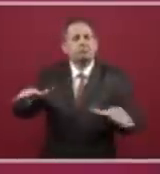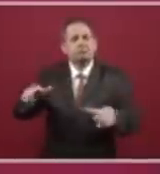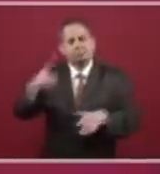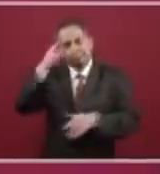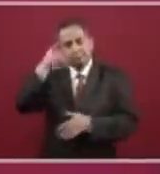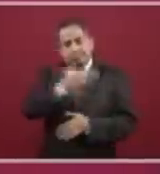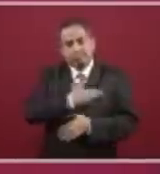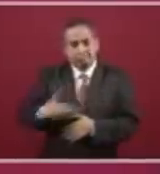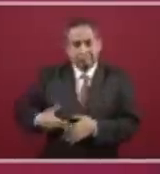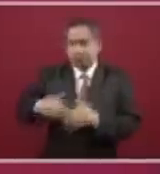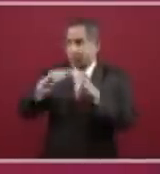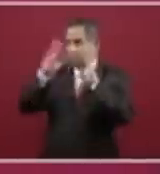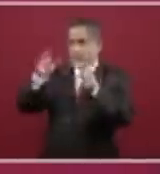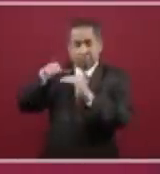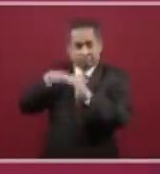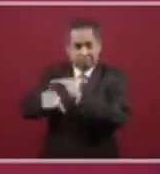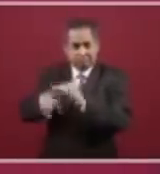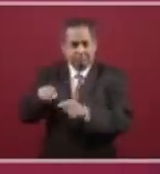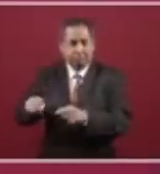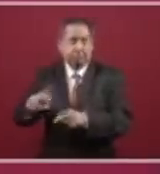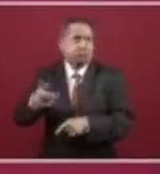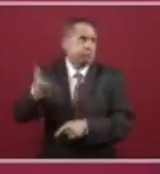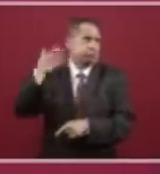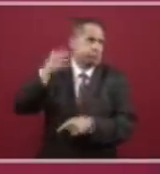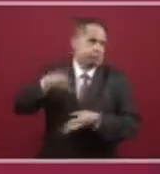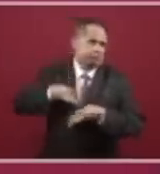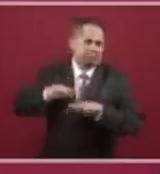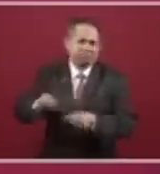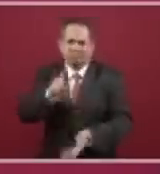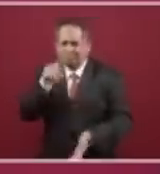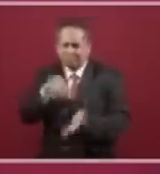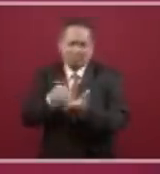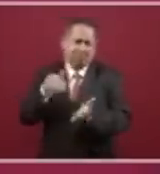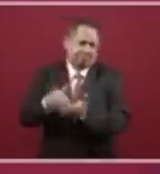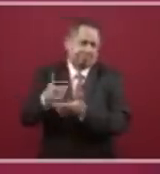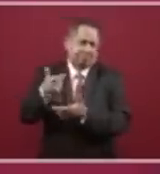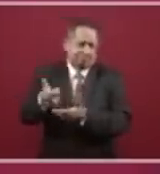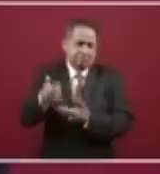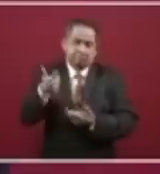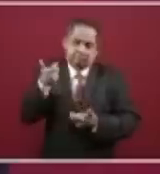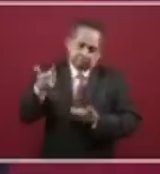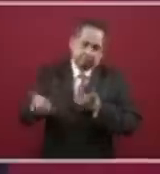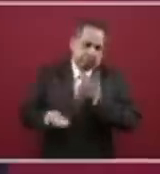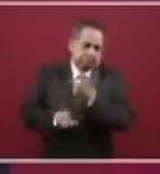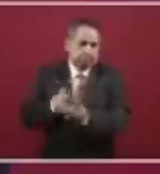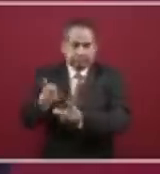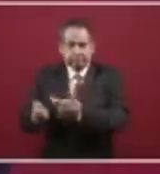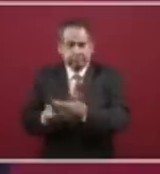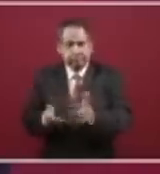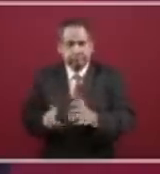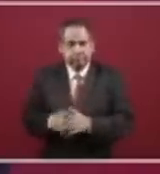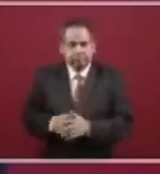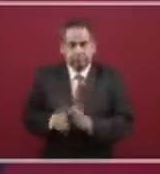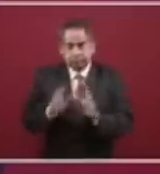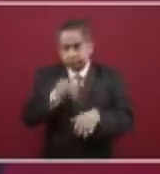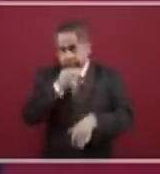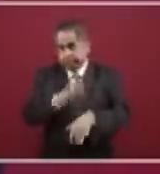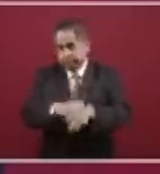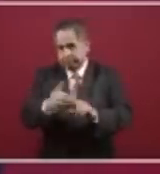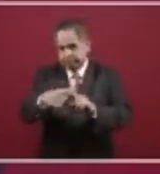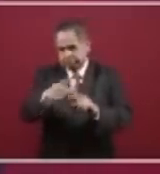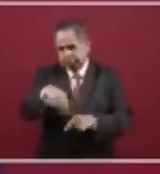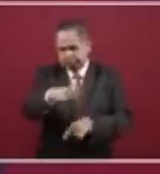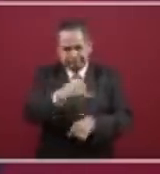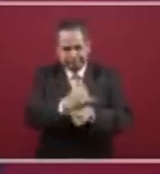qué costo mil millones de pesos y ahí les dejo de tarea para que